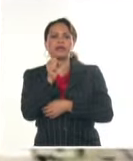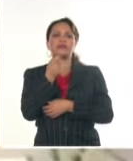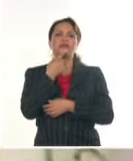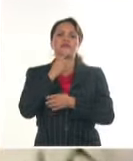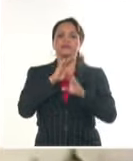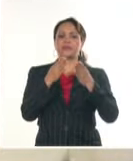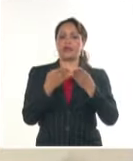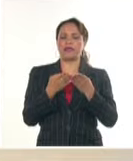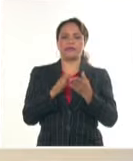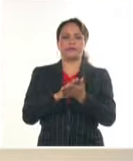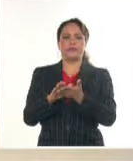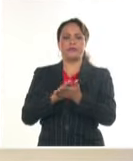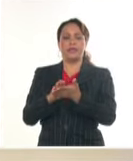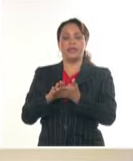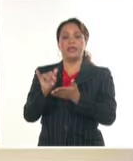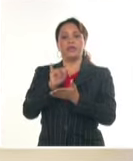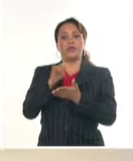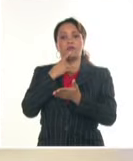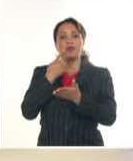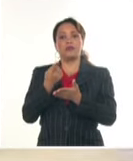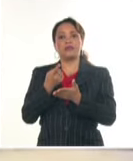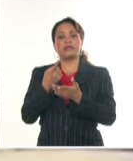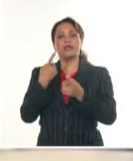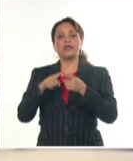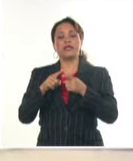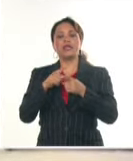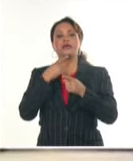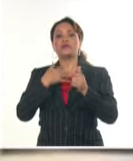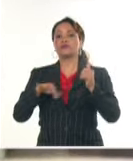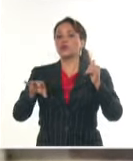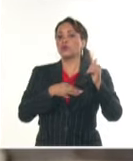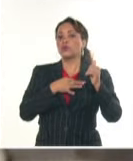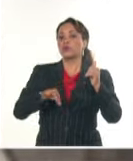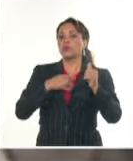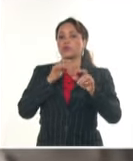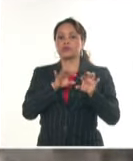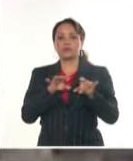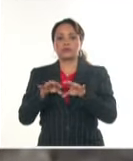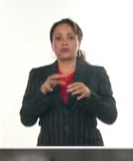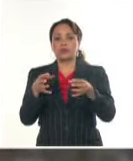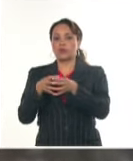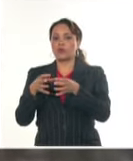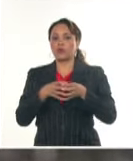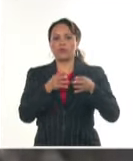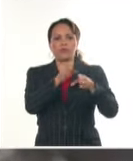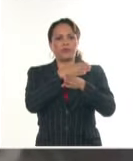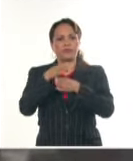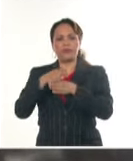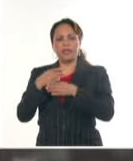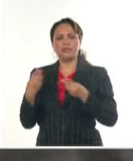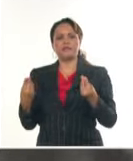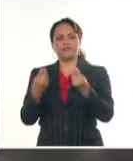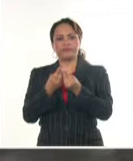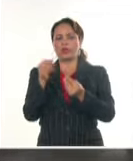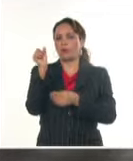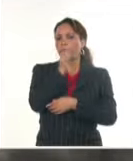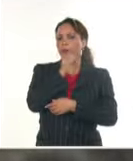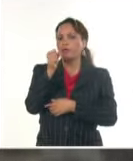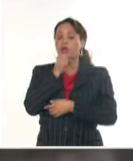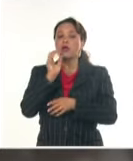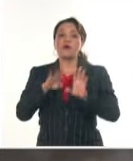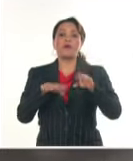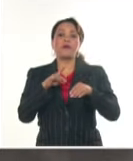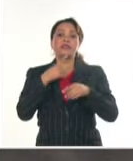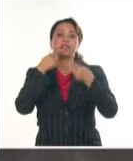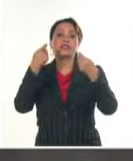autor. Lo mismo respaldada por un instrumentista que por un conjunto de cualquier formato o en ocasiones en que ha